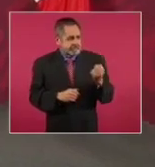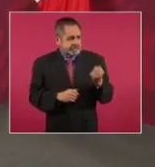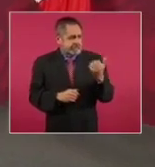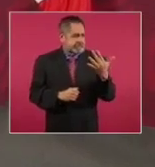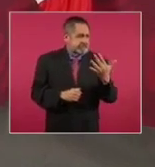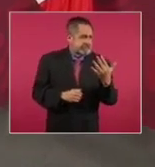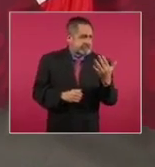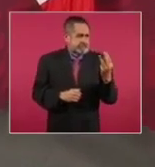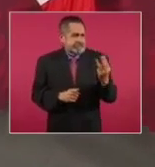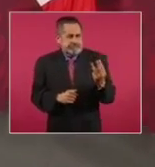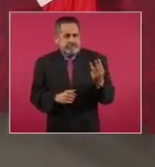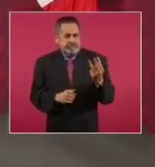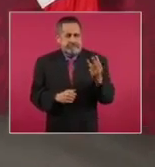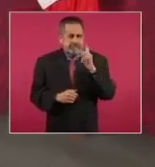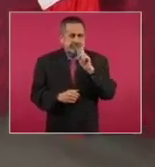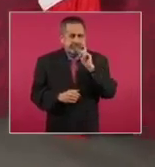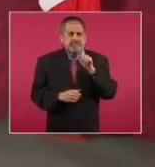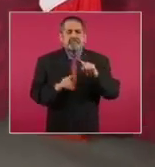5, 3,